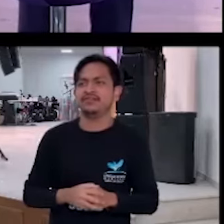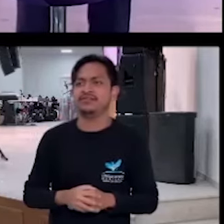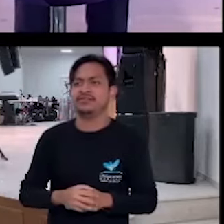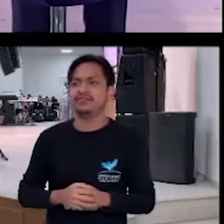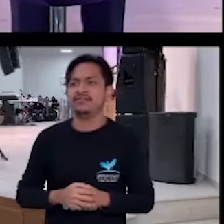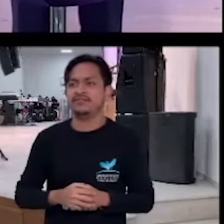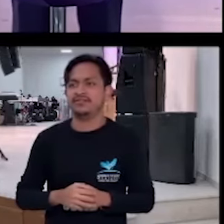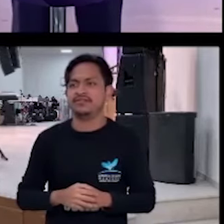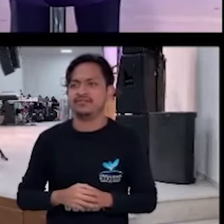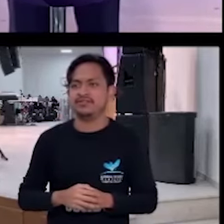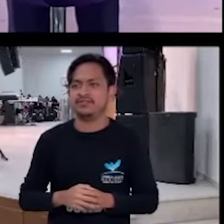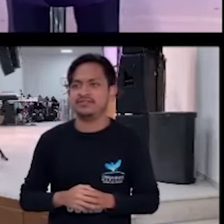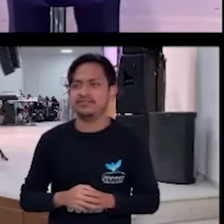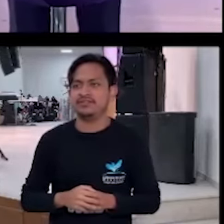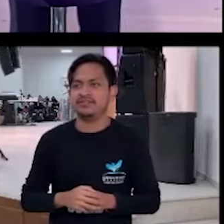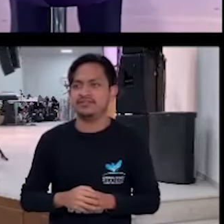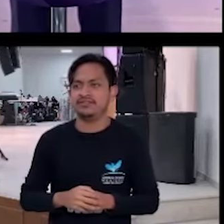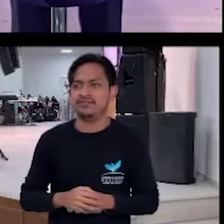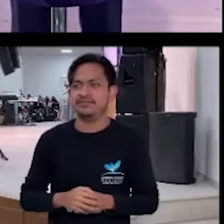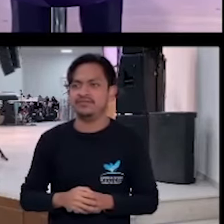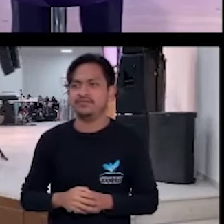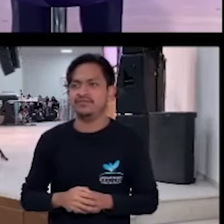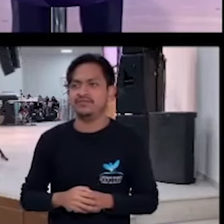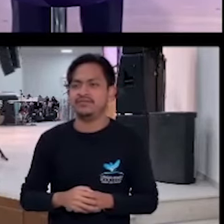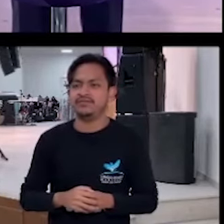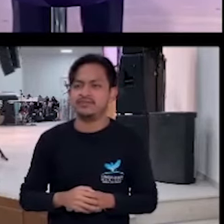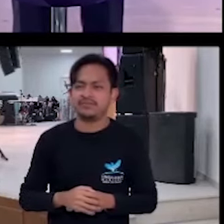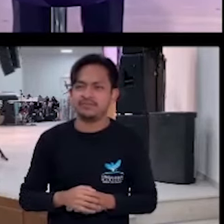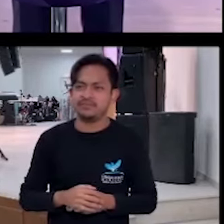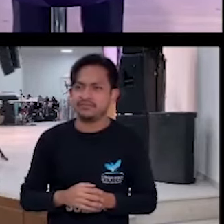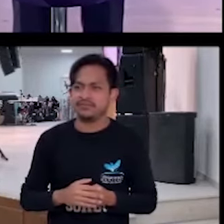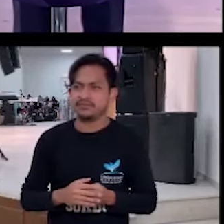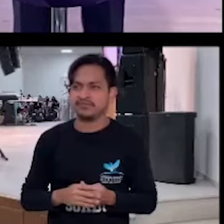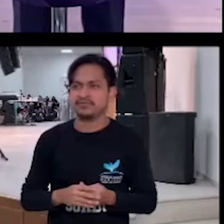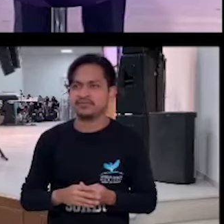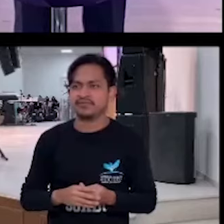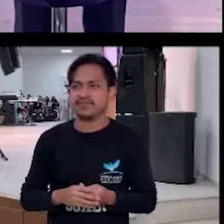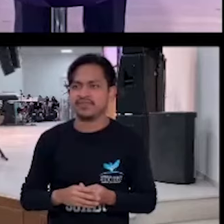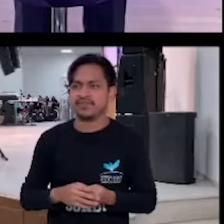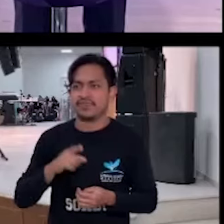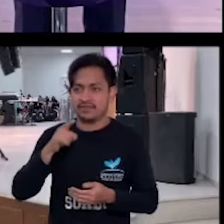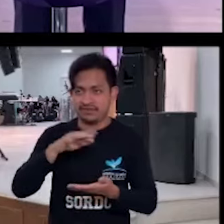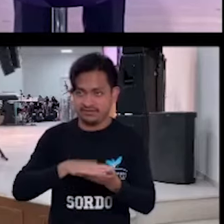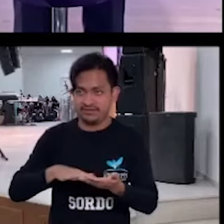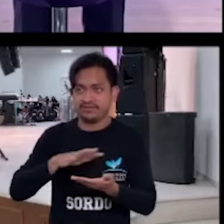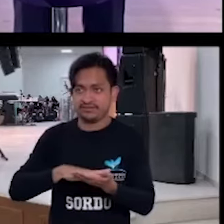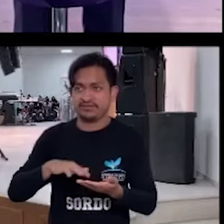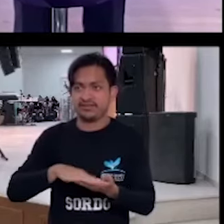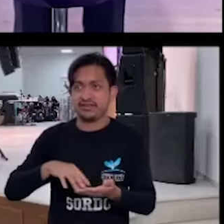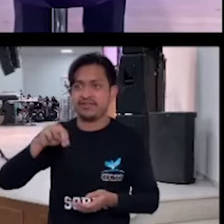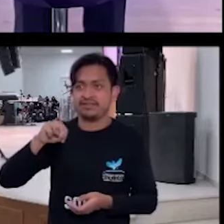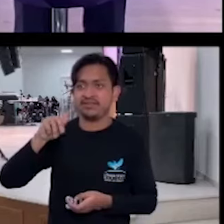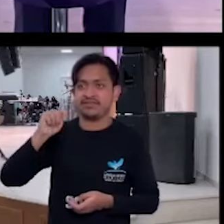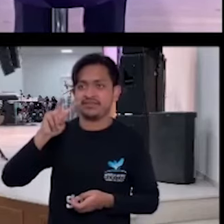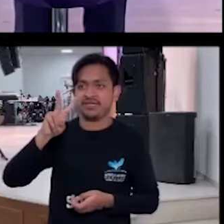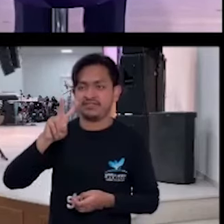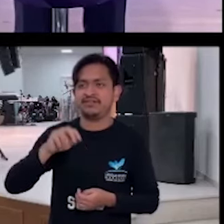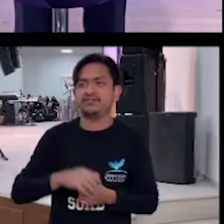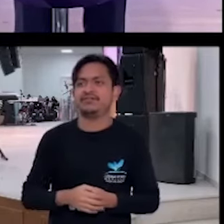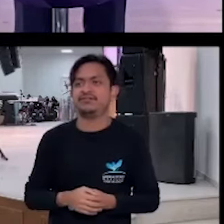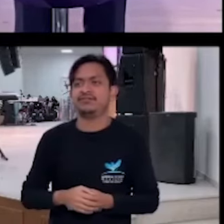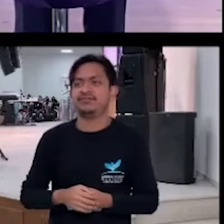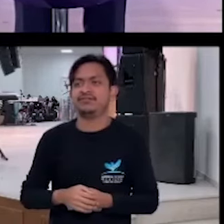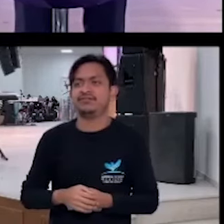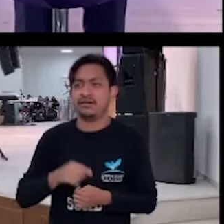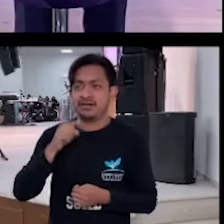pantallas estamos proyectando la Nueva Traducción Viviente, que dice así. Dice Pablo: